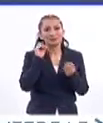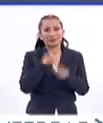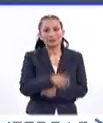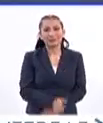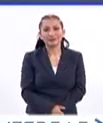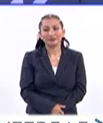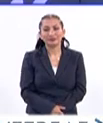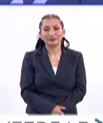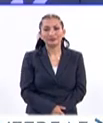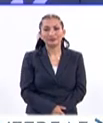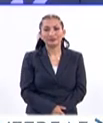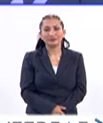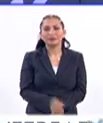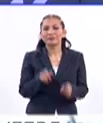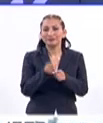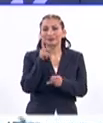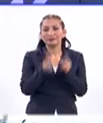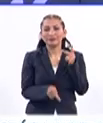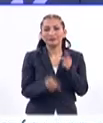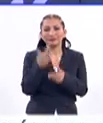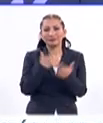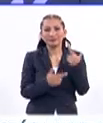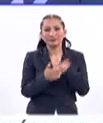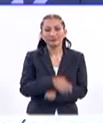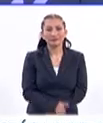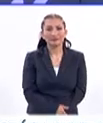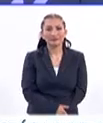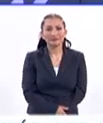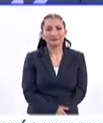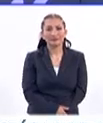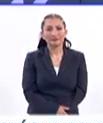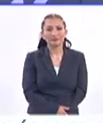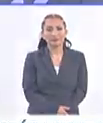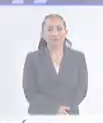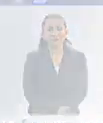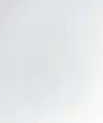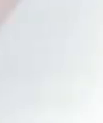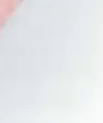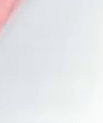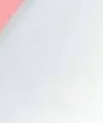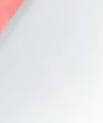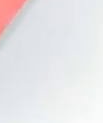Muchísimas gracias. Ana. Gracias. Vamos a hacer una brevísima pausa, regresamos.